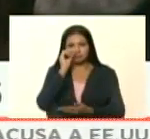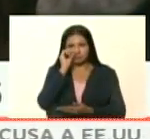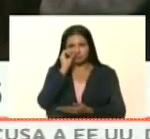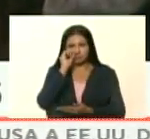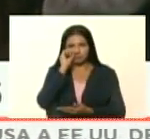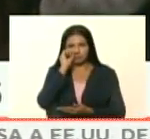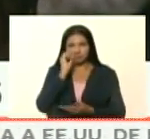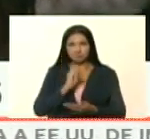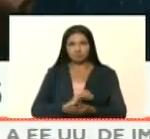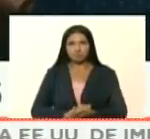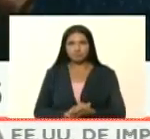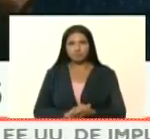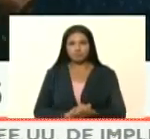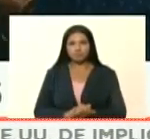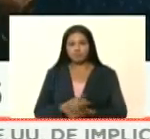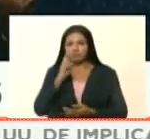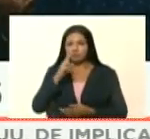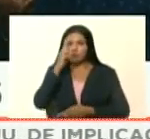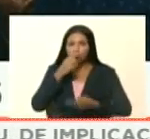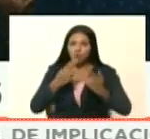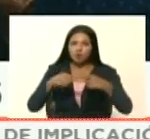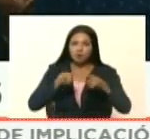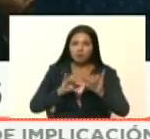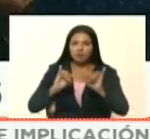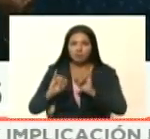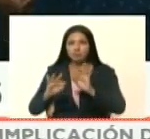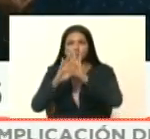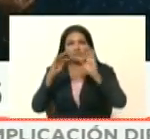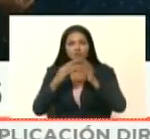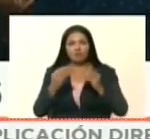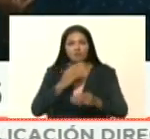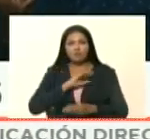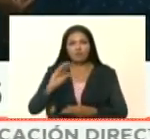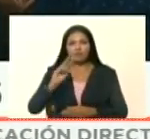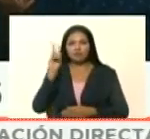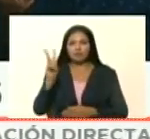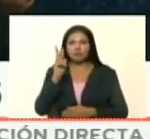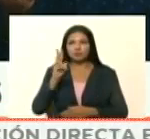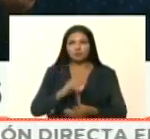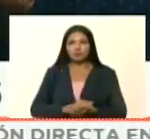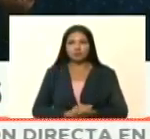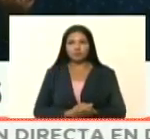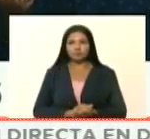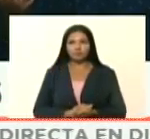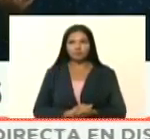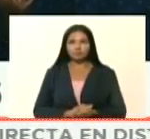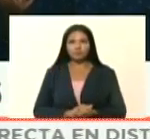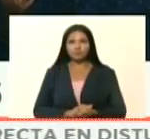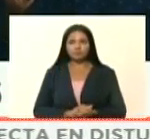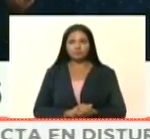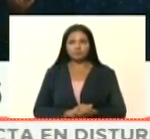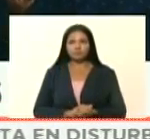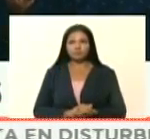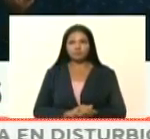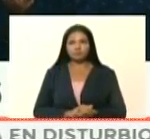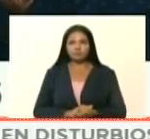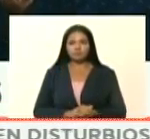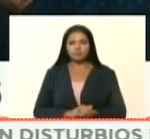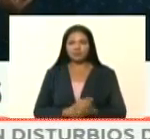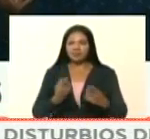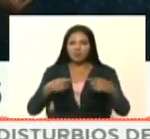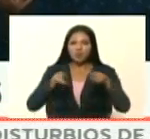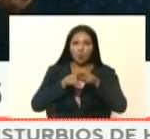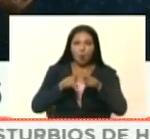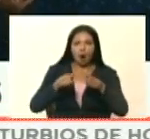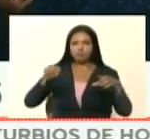homenaje, como un reconocimiento desde el corazón de la patria venezolana, la réplica del